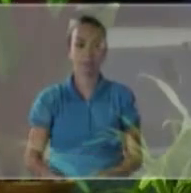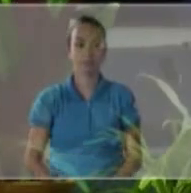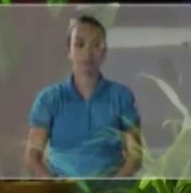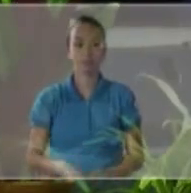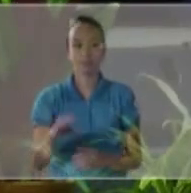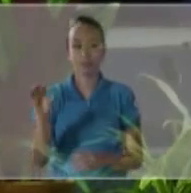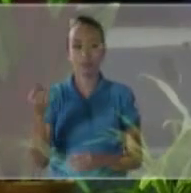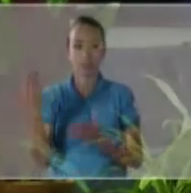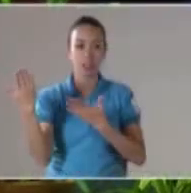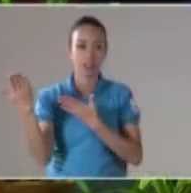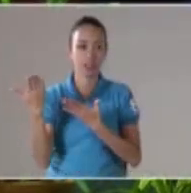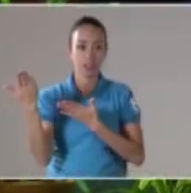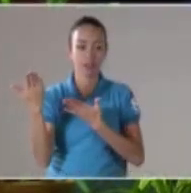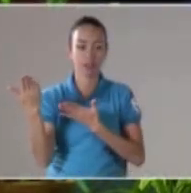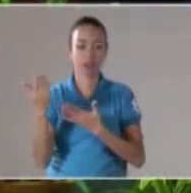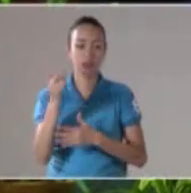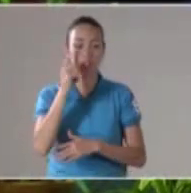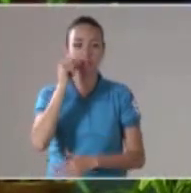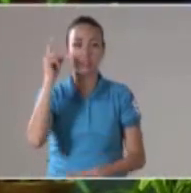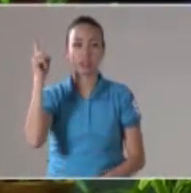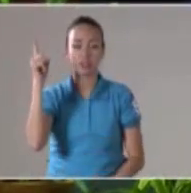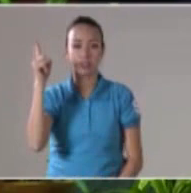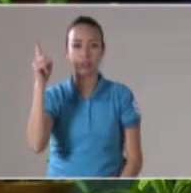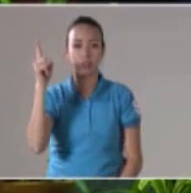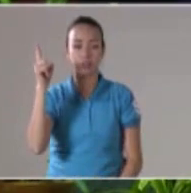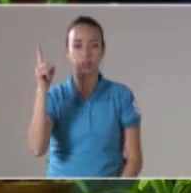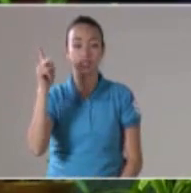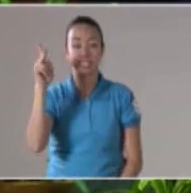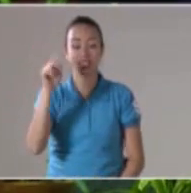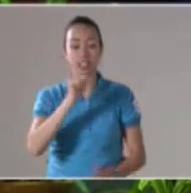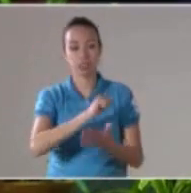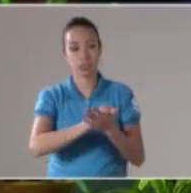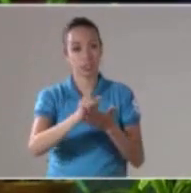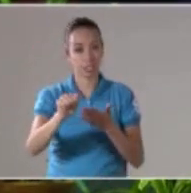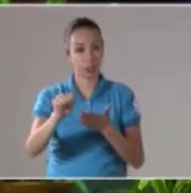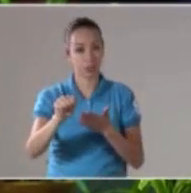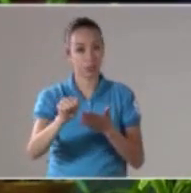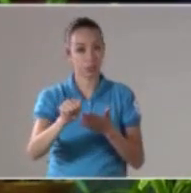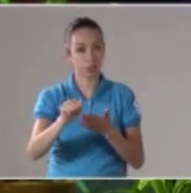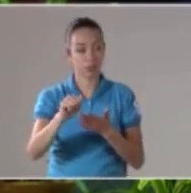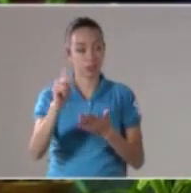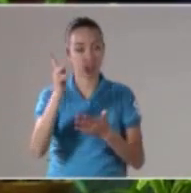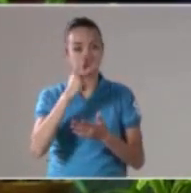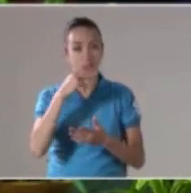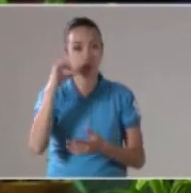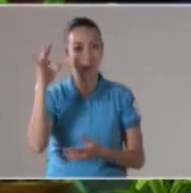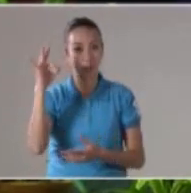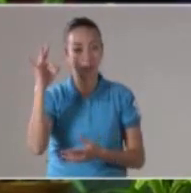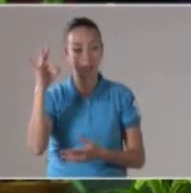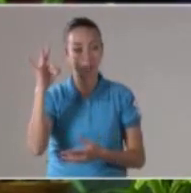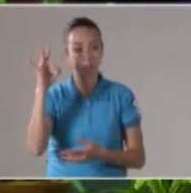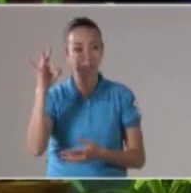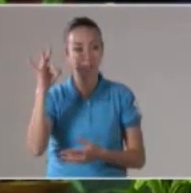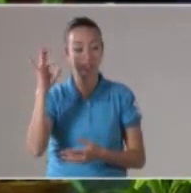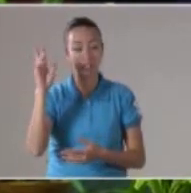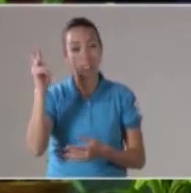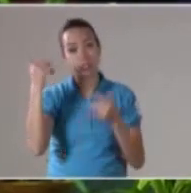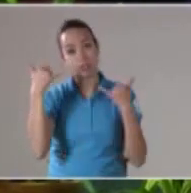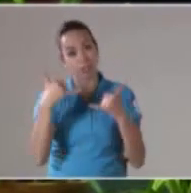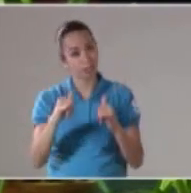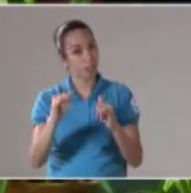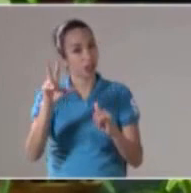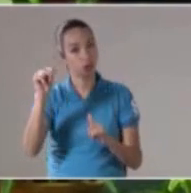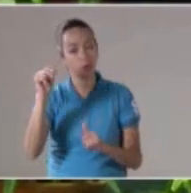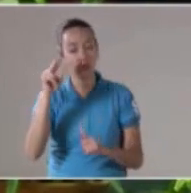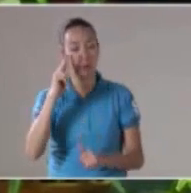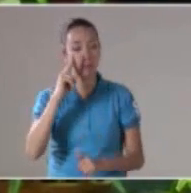que han servido al Señor y a los santos, a los hermanos, le han servido y todavía no han visto